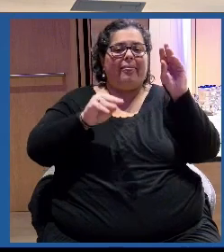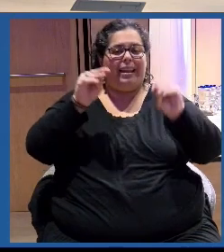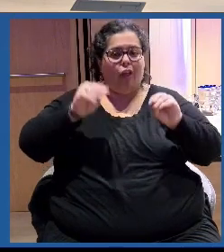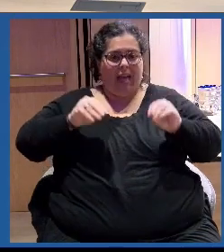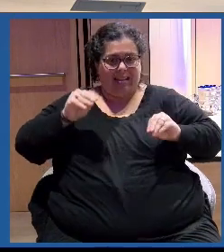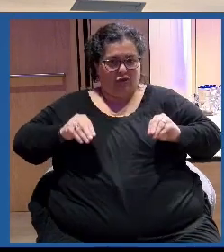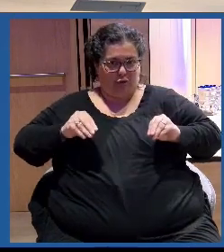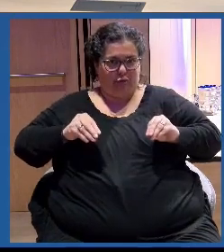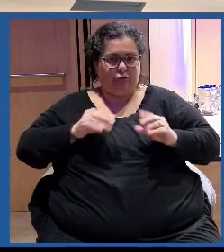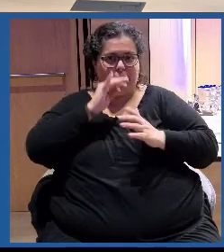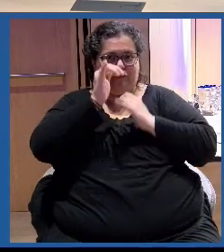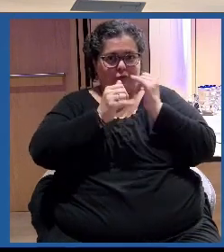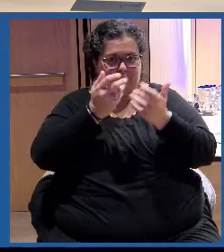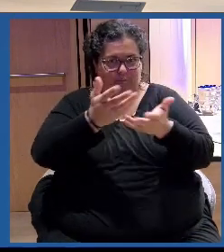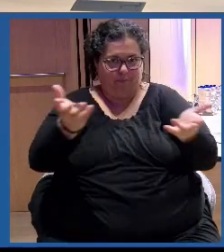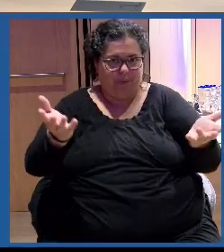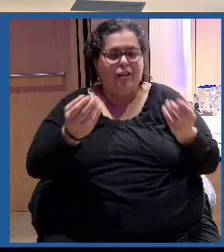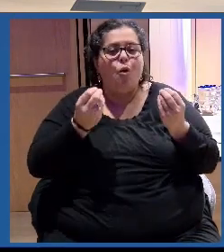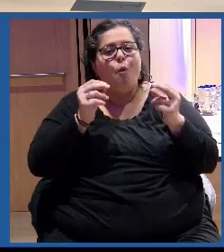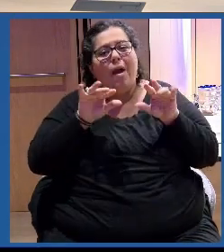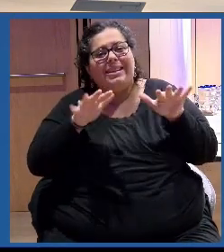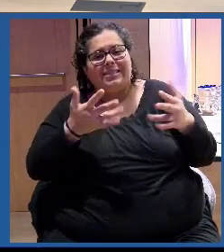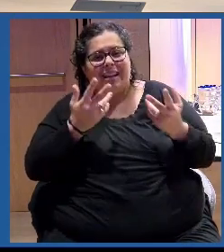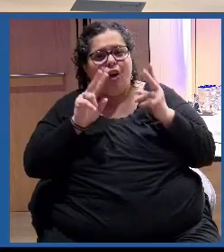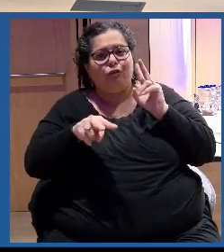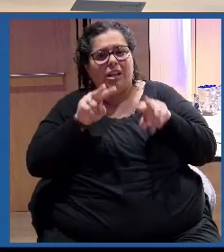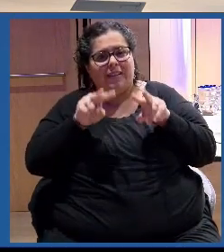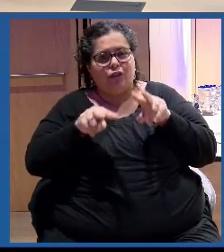se vería el observatorio.